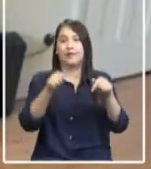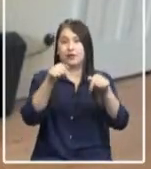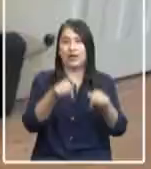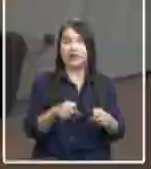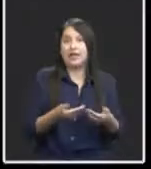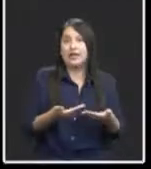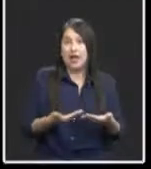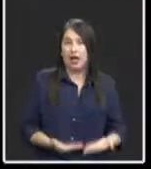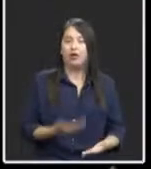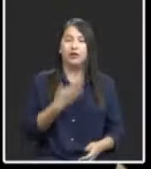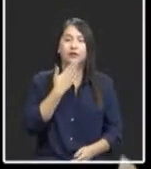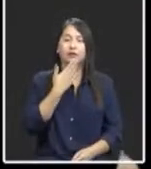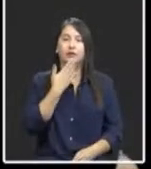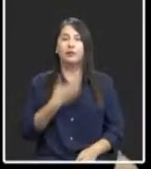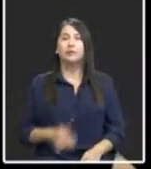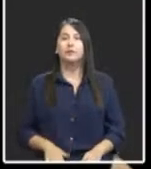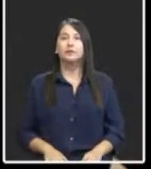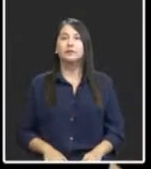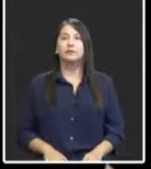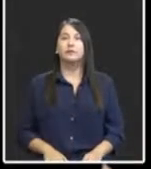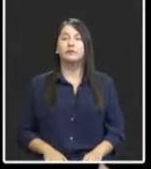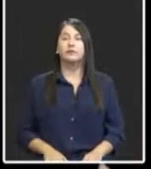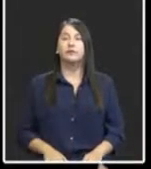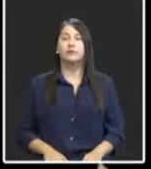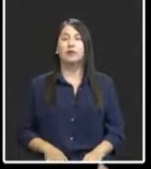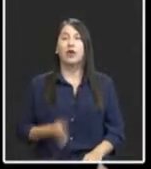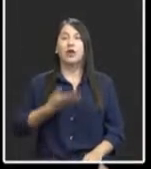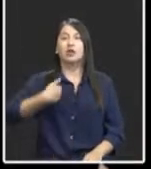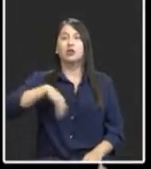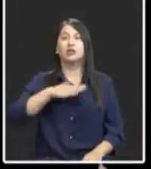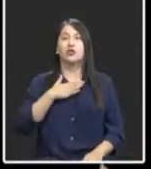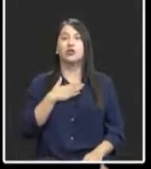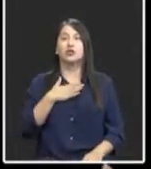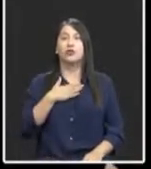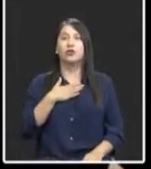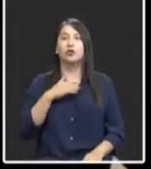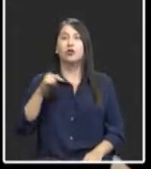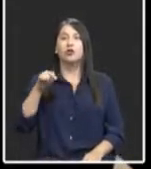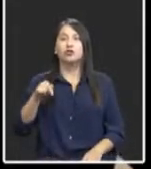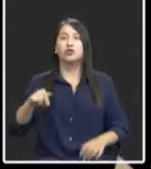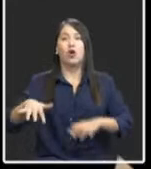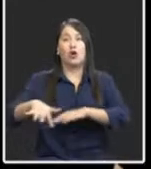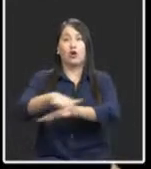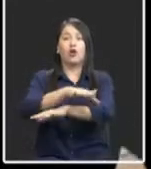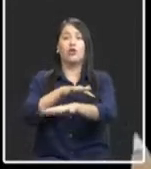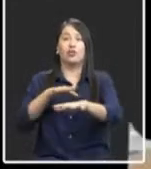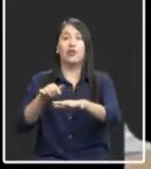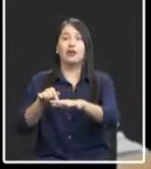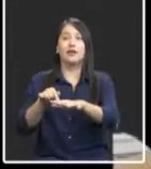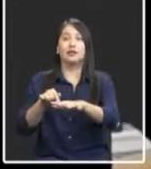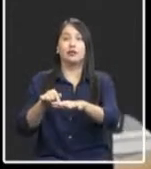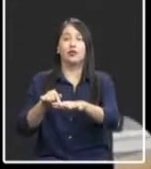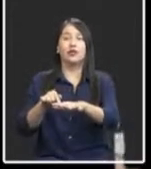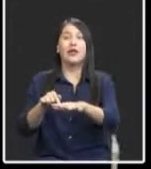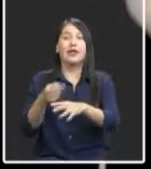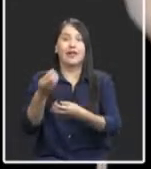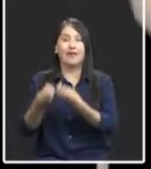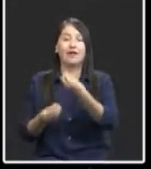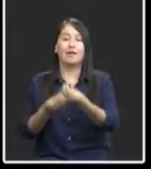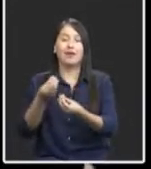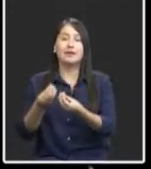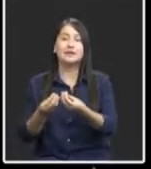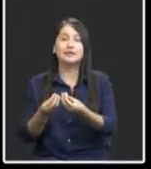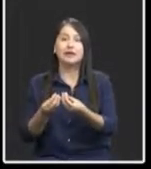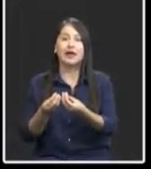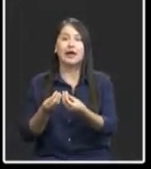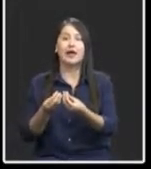ahora. Entonces, para nosotros son escenarios, son contextos que nos van a ocurrir, un porvenir